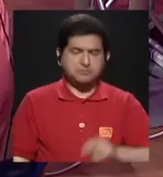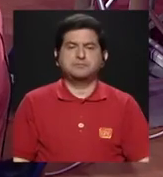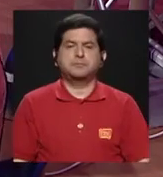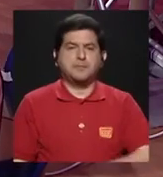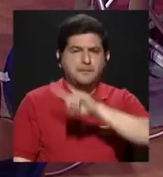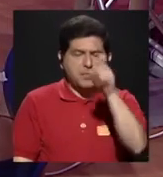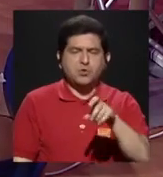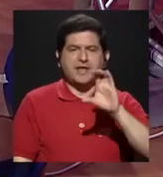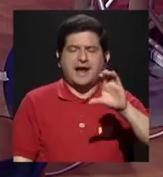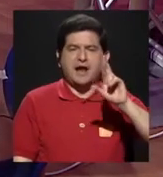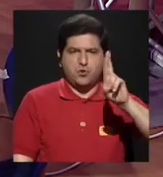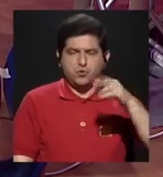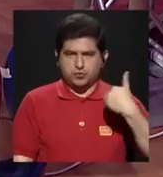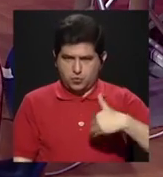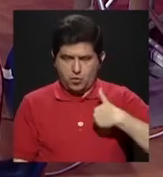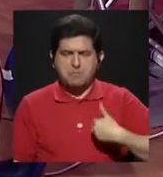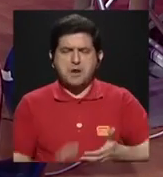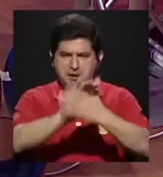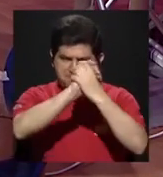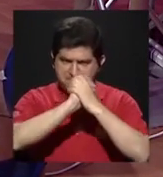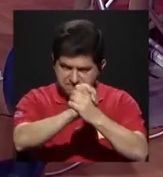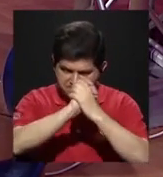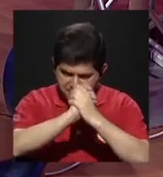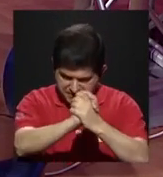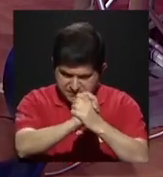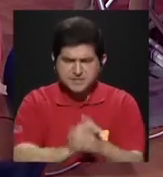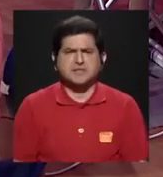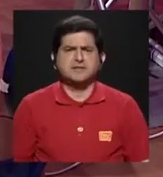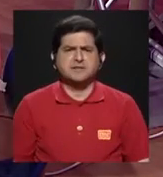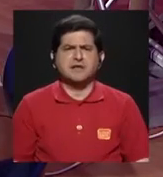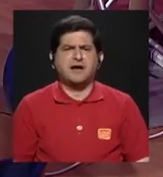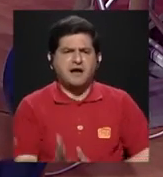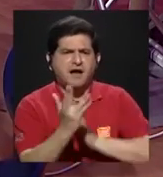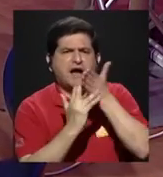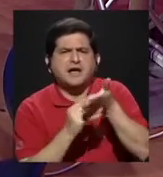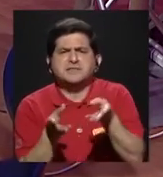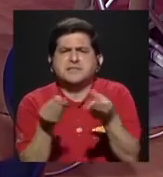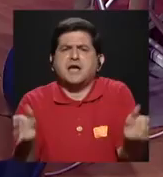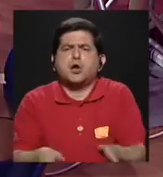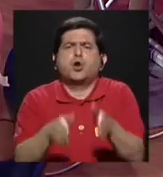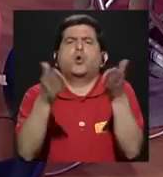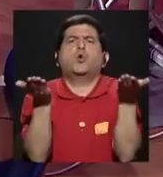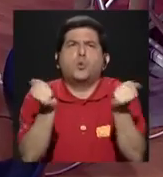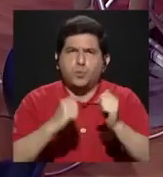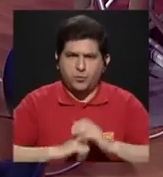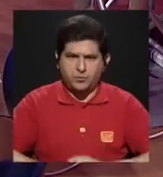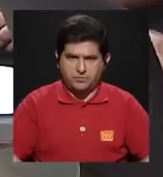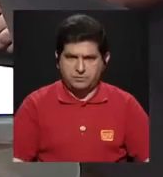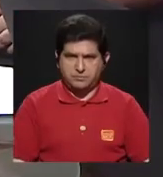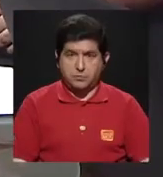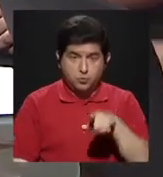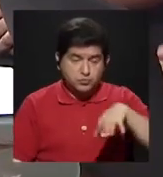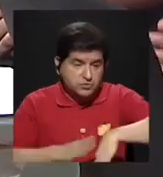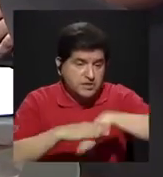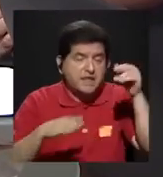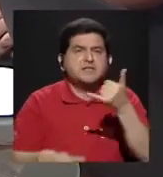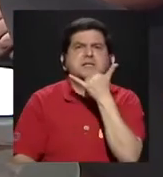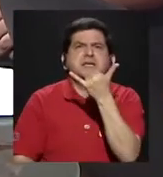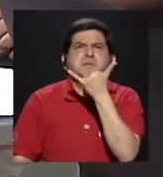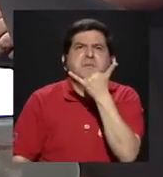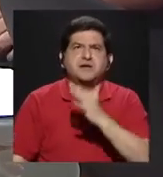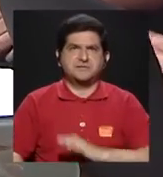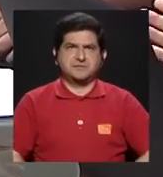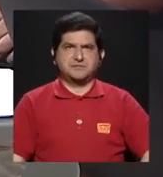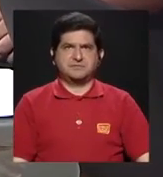el señor Carlos Ramírez, la felicita también, Mujeres Emprendedoras, dice, ¿cómo se puede accesar a sus productos acá? ¿Ustedes sacan y qué pasa con ese